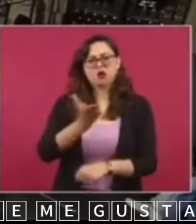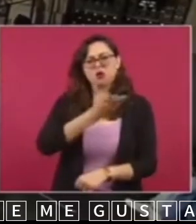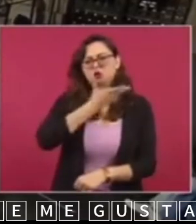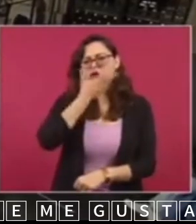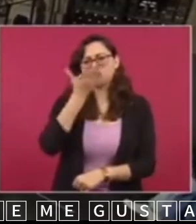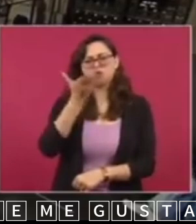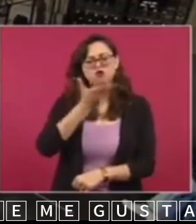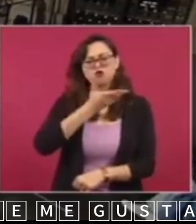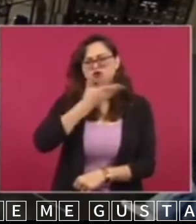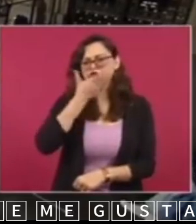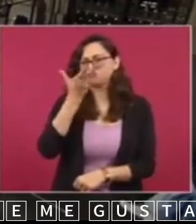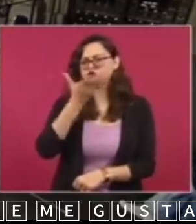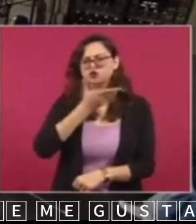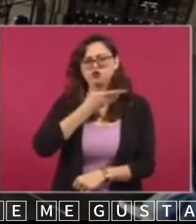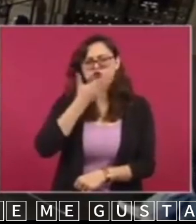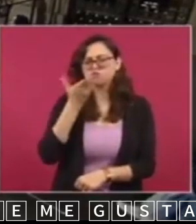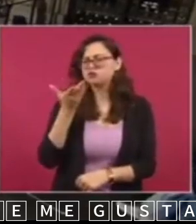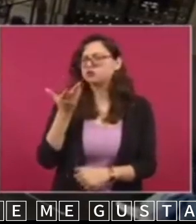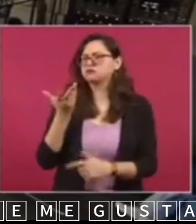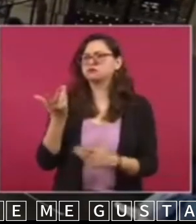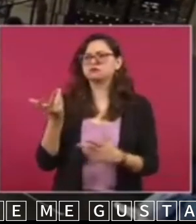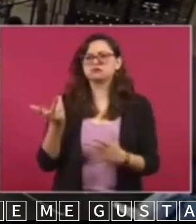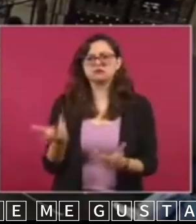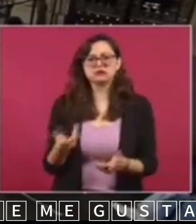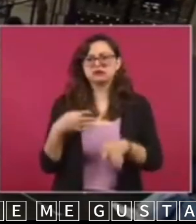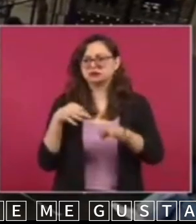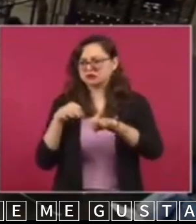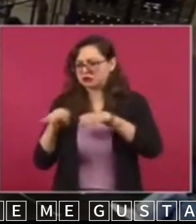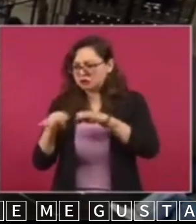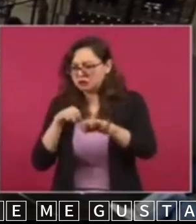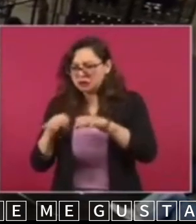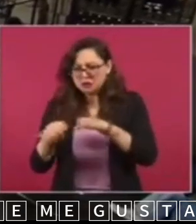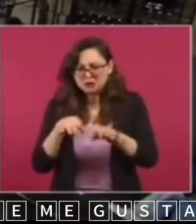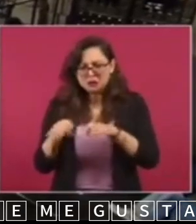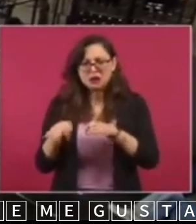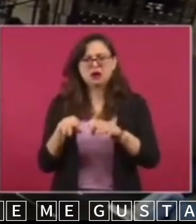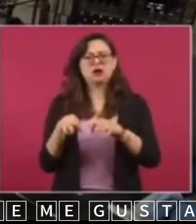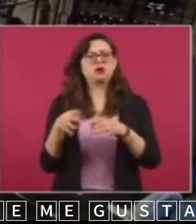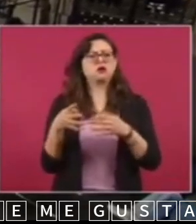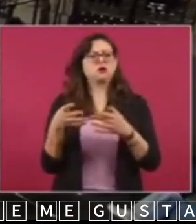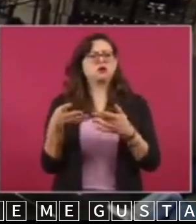que tienen que ver con su trabajo,